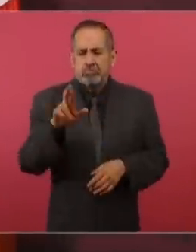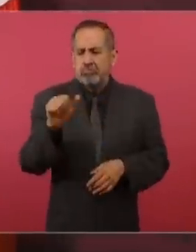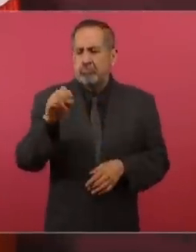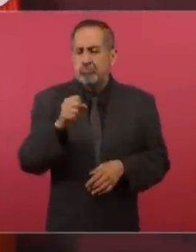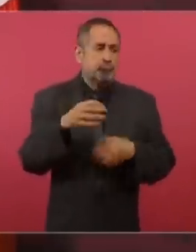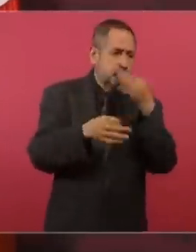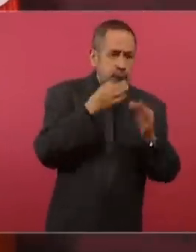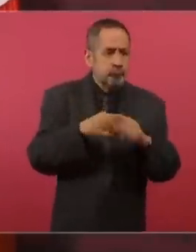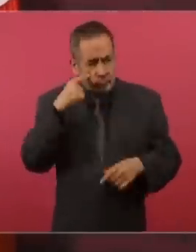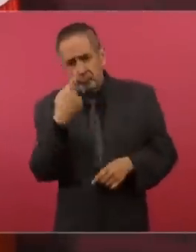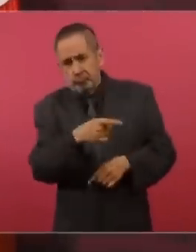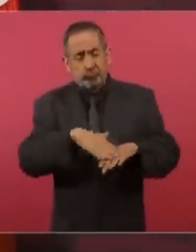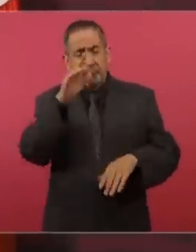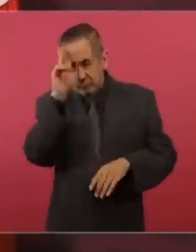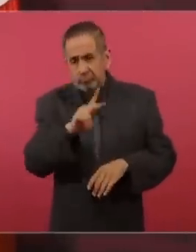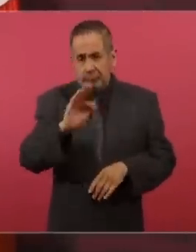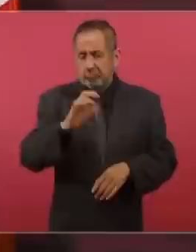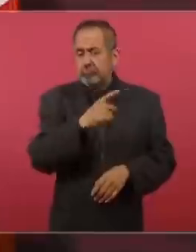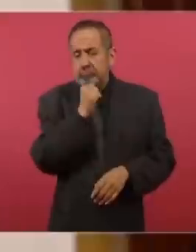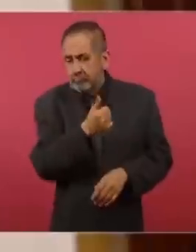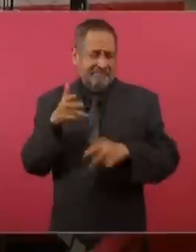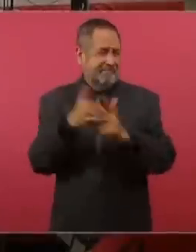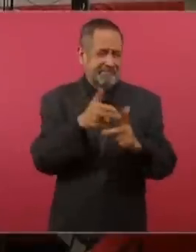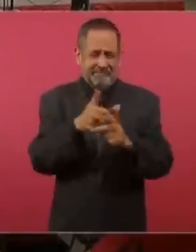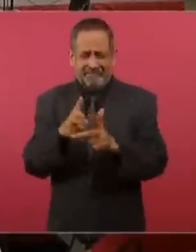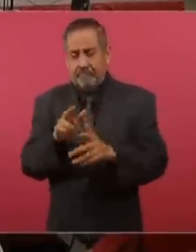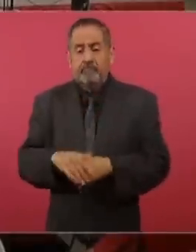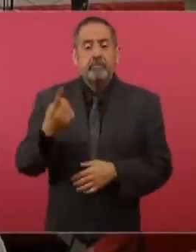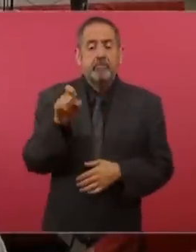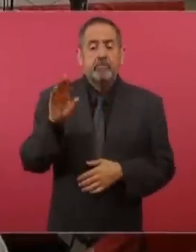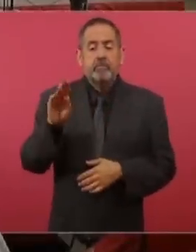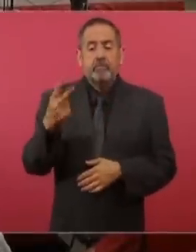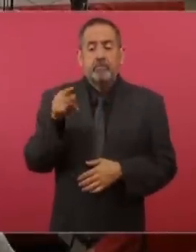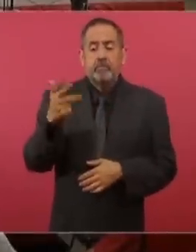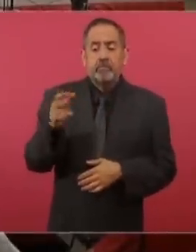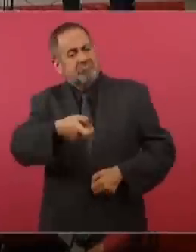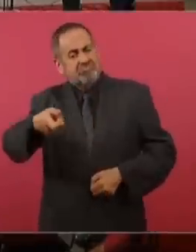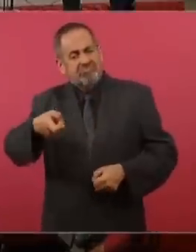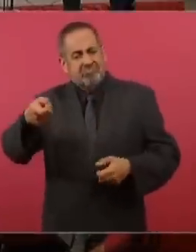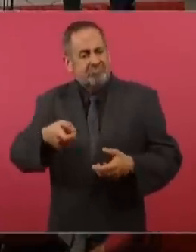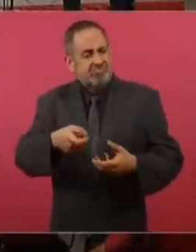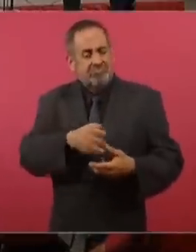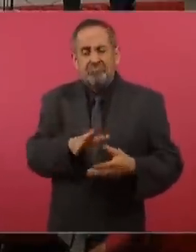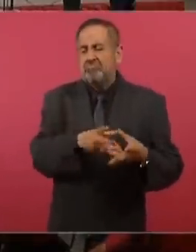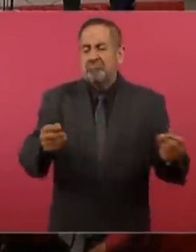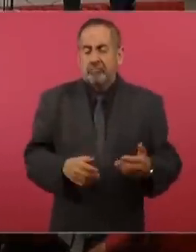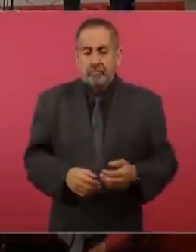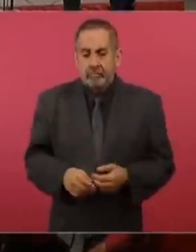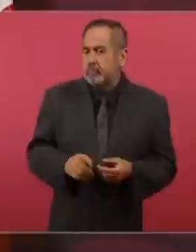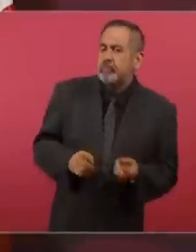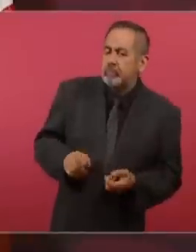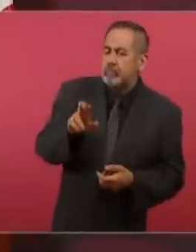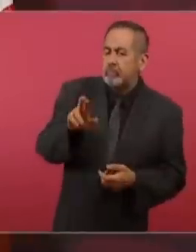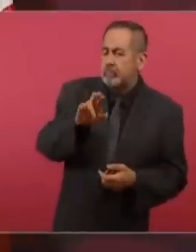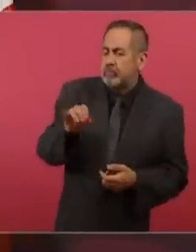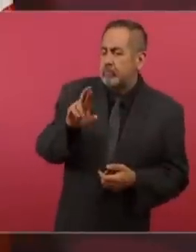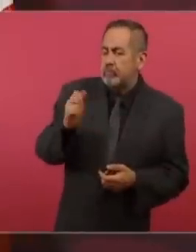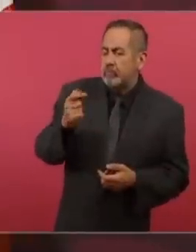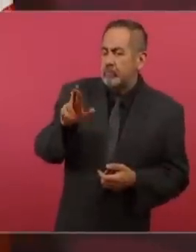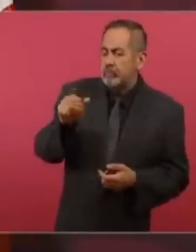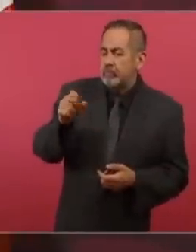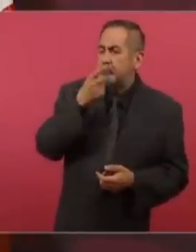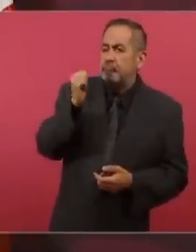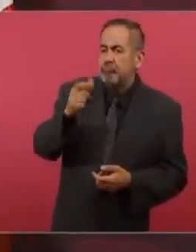Ramos, fue Calderón, que aumentó 192.8%. Y Jorge Ramos no decía